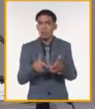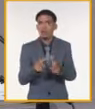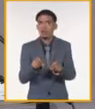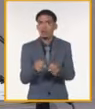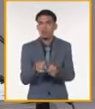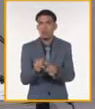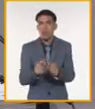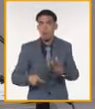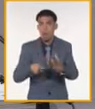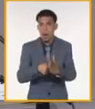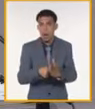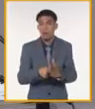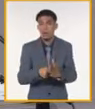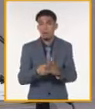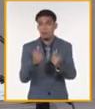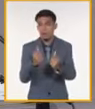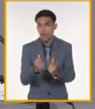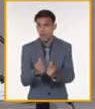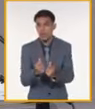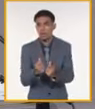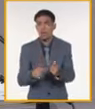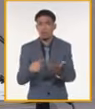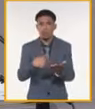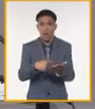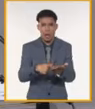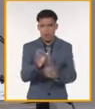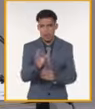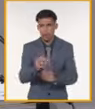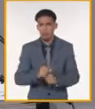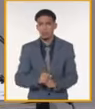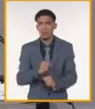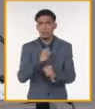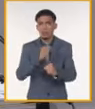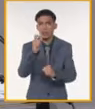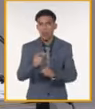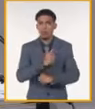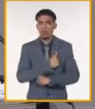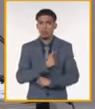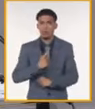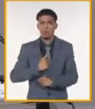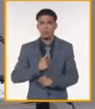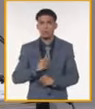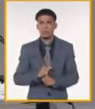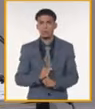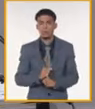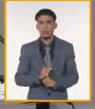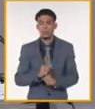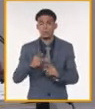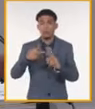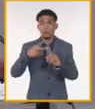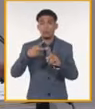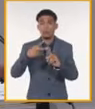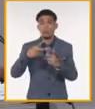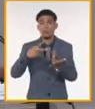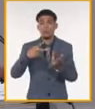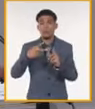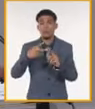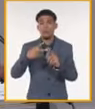tributarias de precios financieras contables de los trabajadores por cuenta propia una específica para